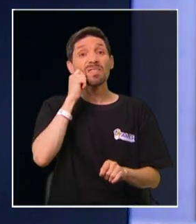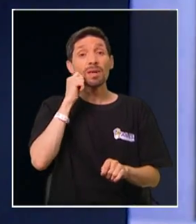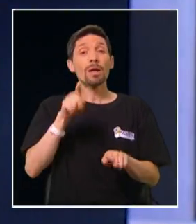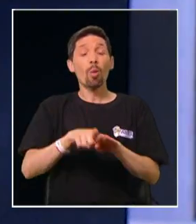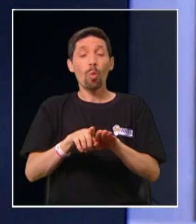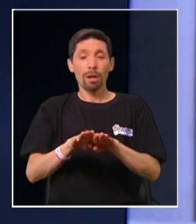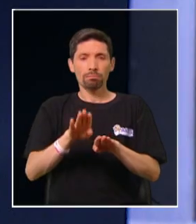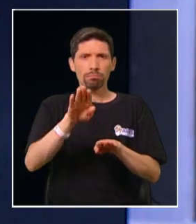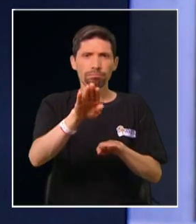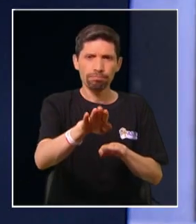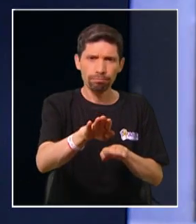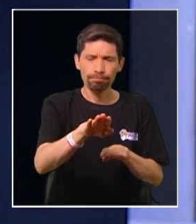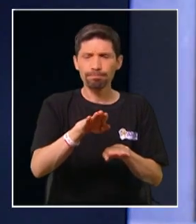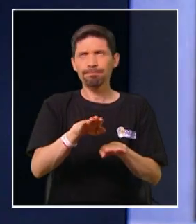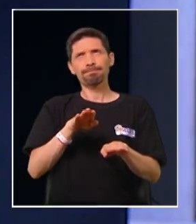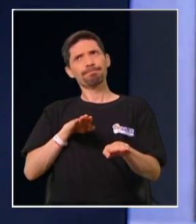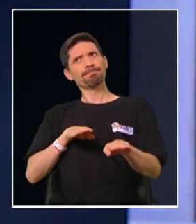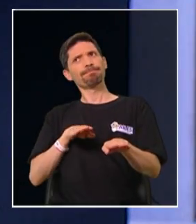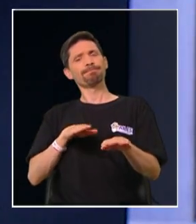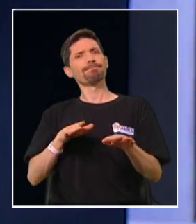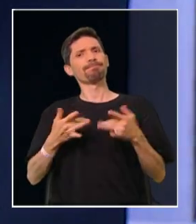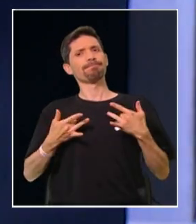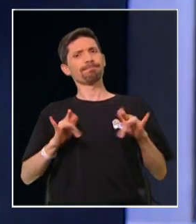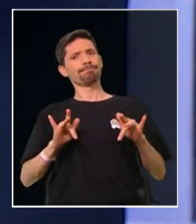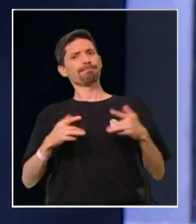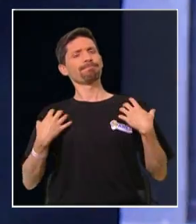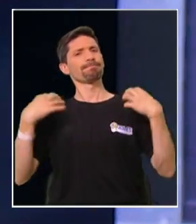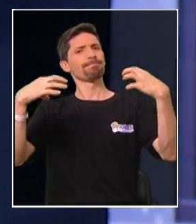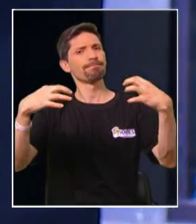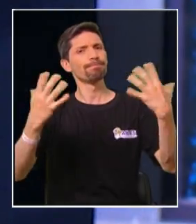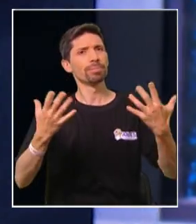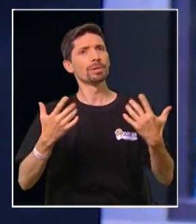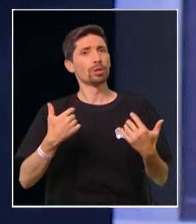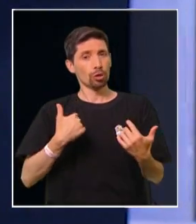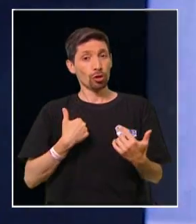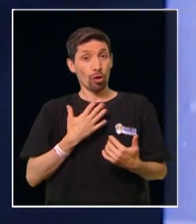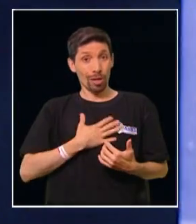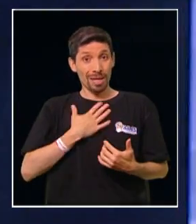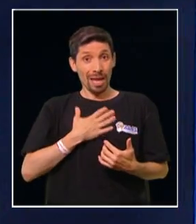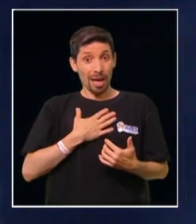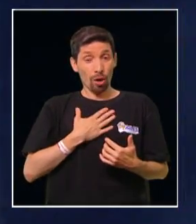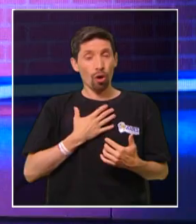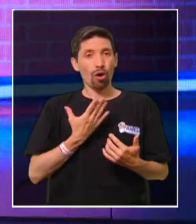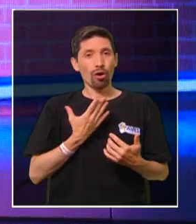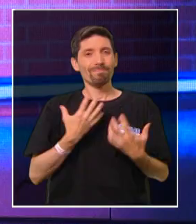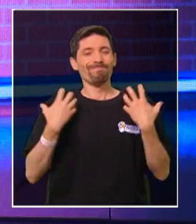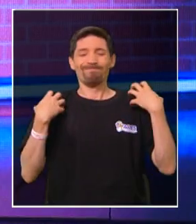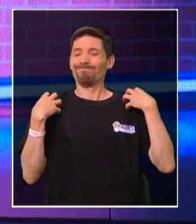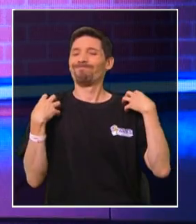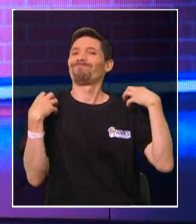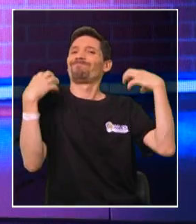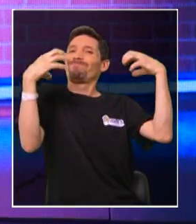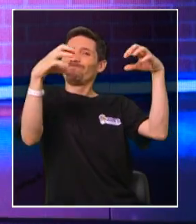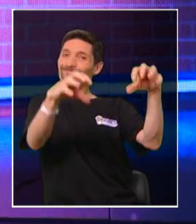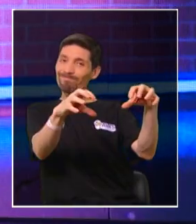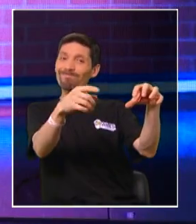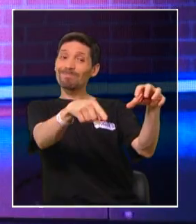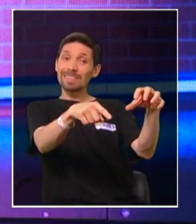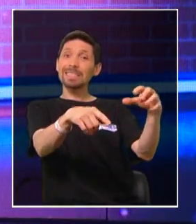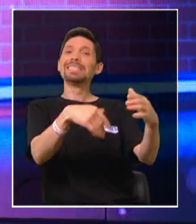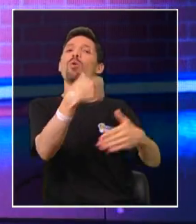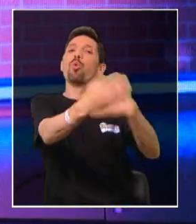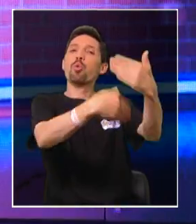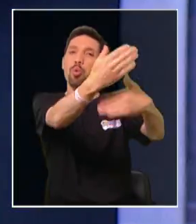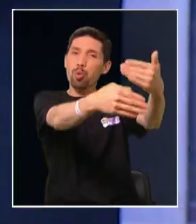un paso atrás, hay que estudiarlo bien. Yo quiero dar un paso al costado para que otros den un paso